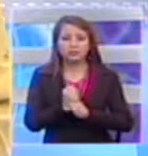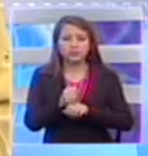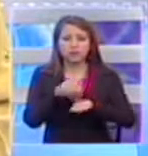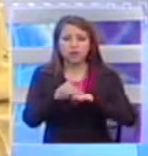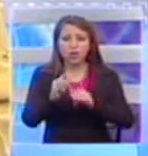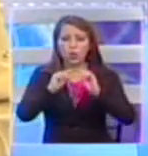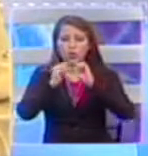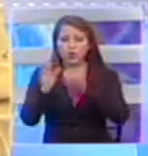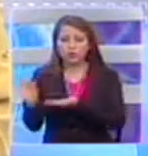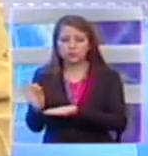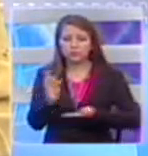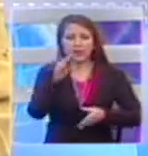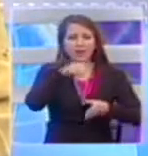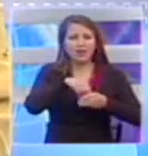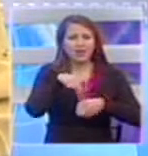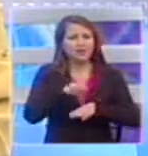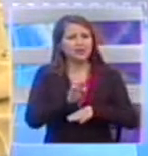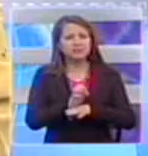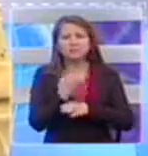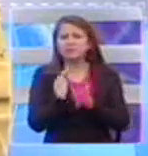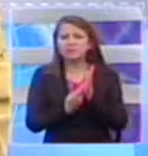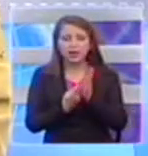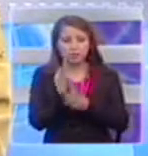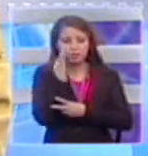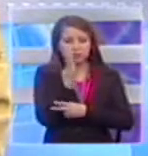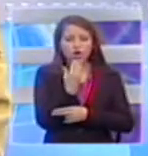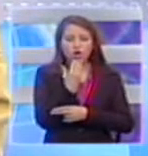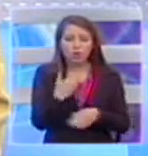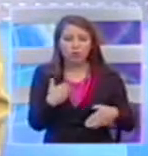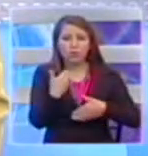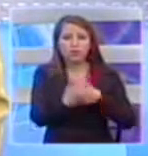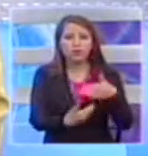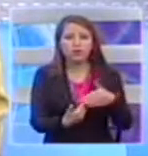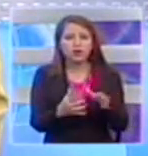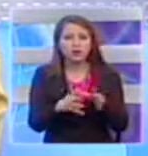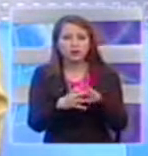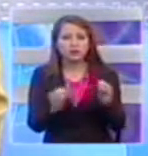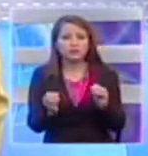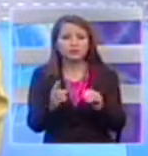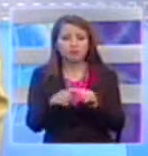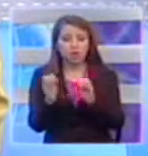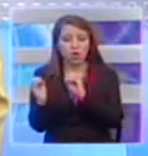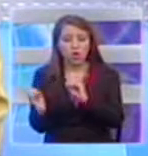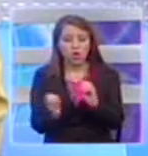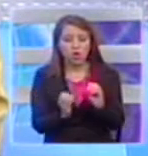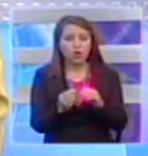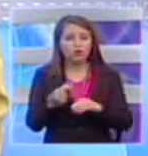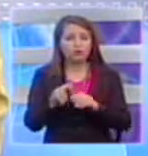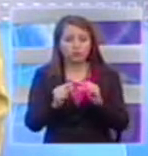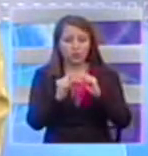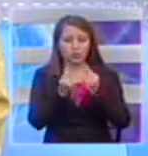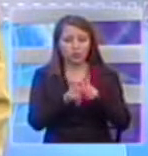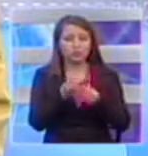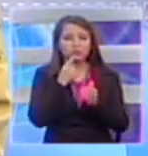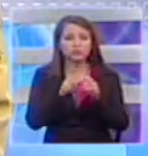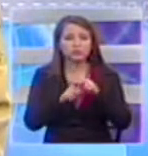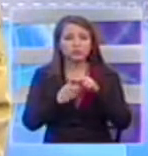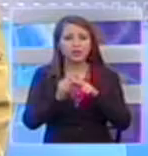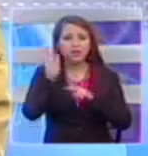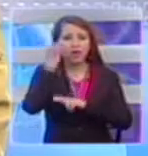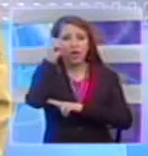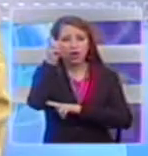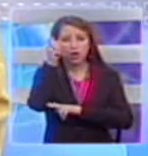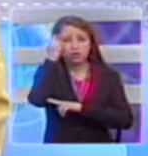una delegación a nuestro país para que observe el proceso de disolución de la organización gremial emprendido por el